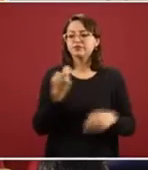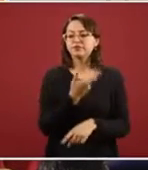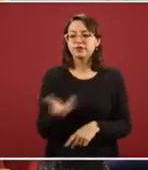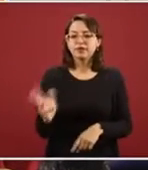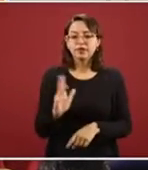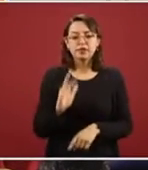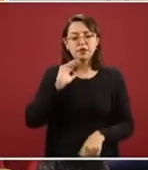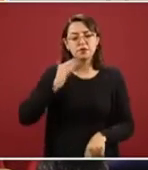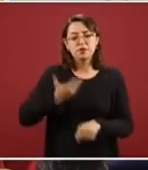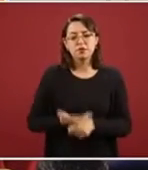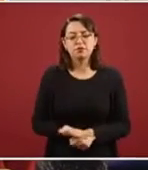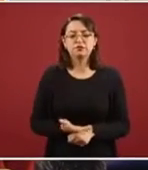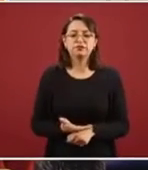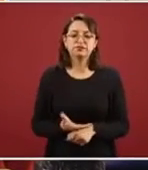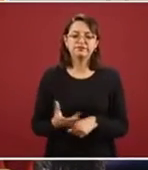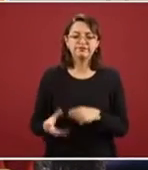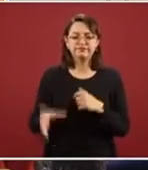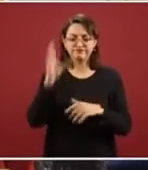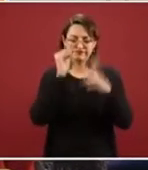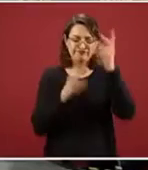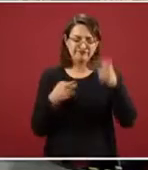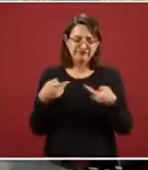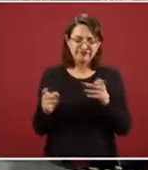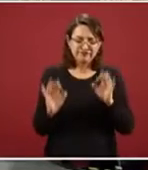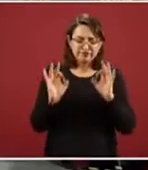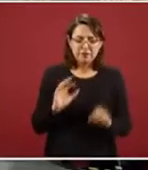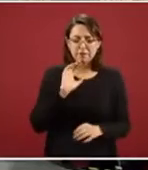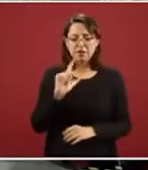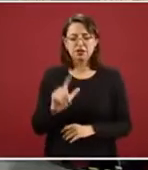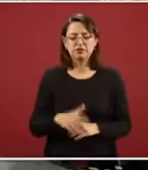Protección Civil estén mejor preparados.